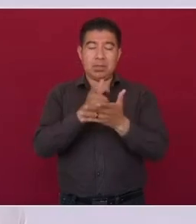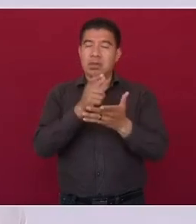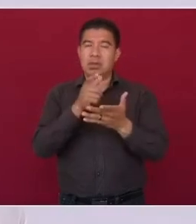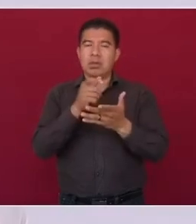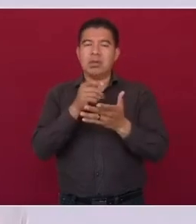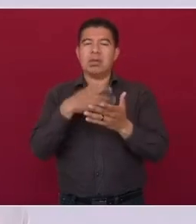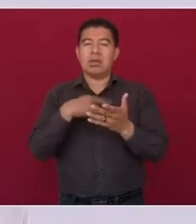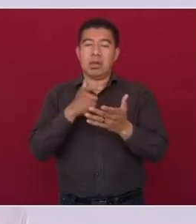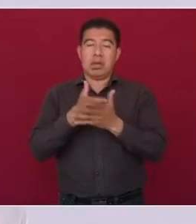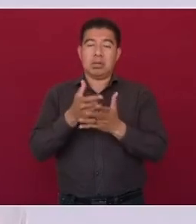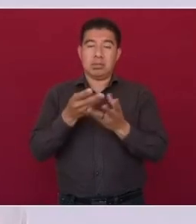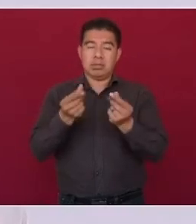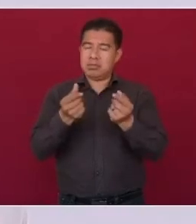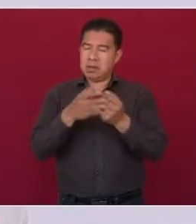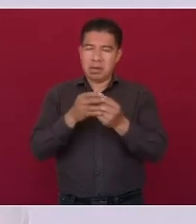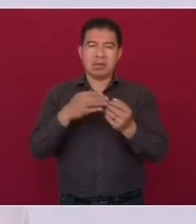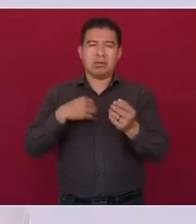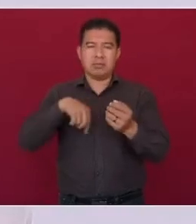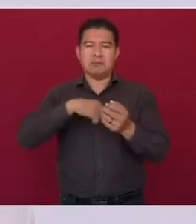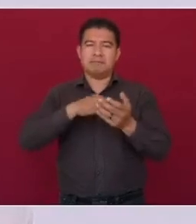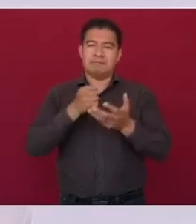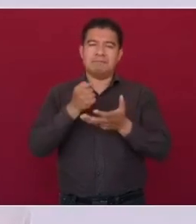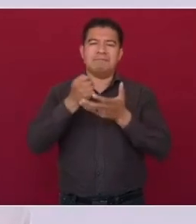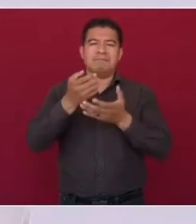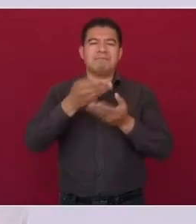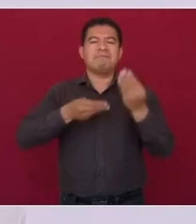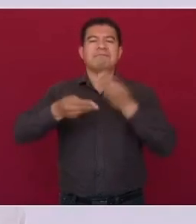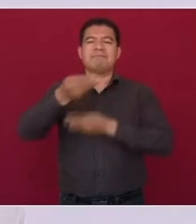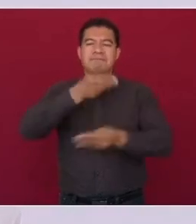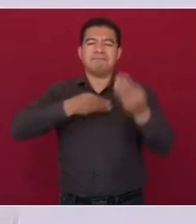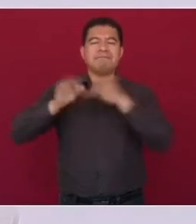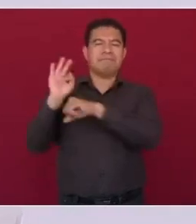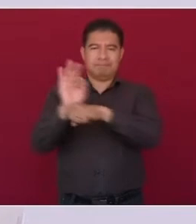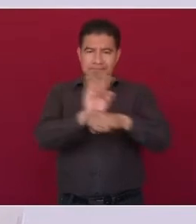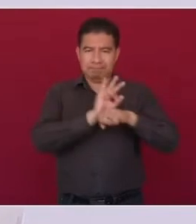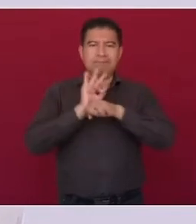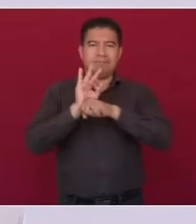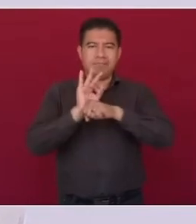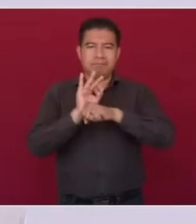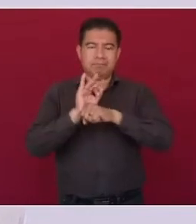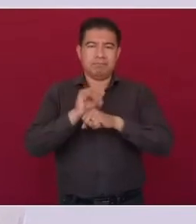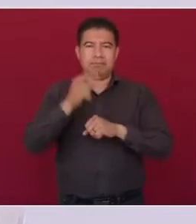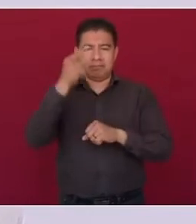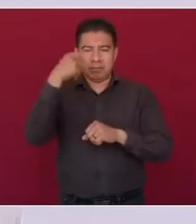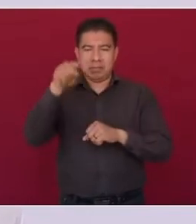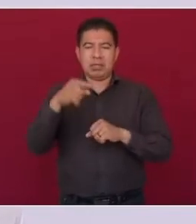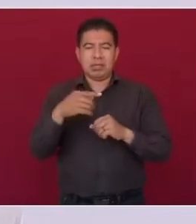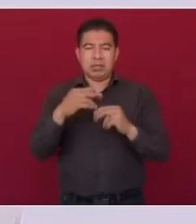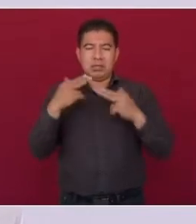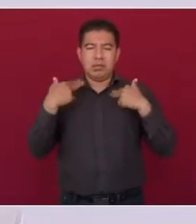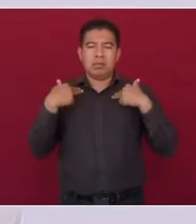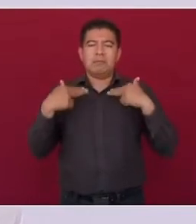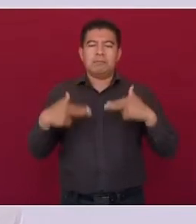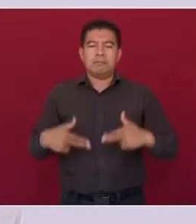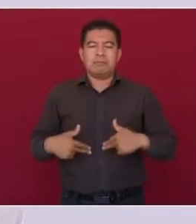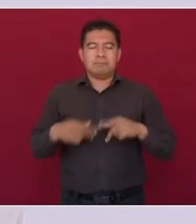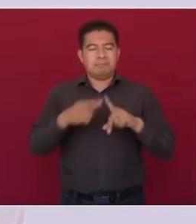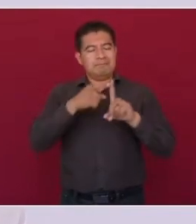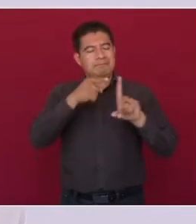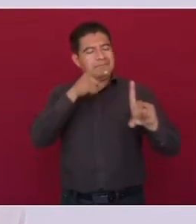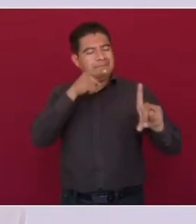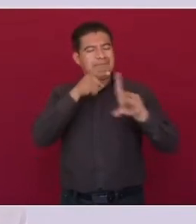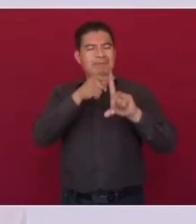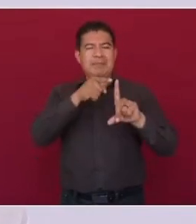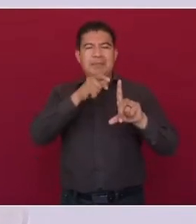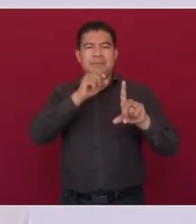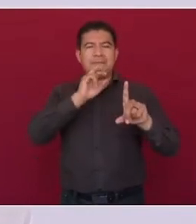Y, repito, una inversión que tiene que ver con lo humano, que es lo mero principal.